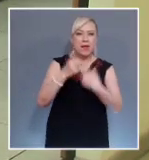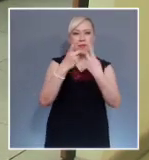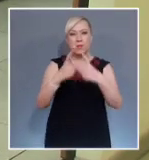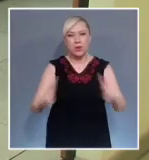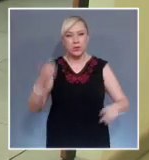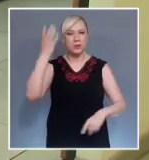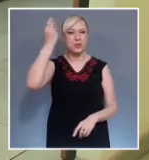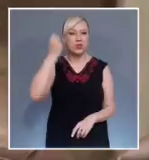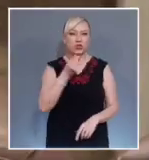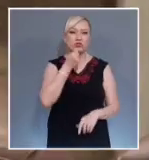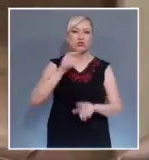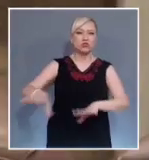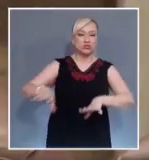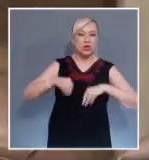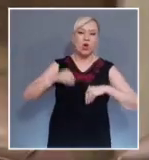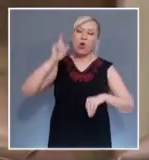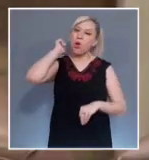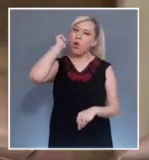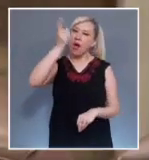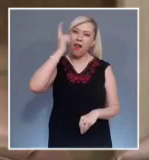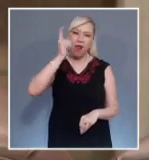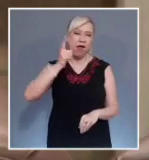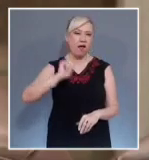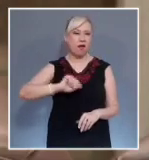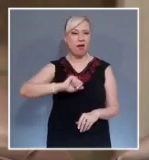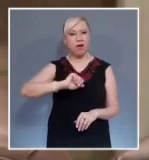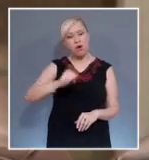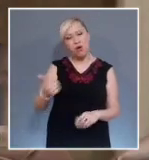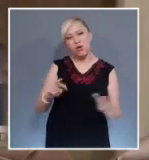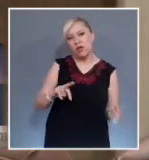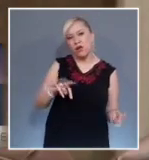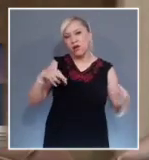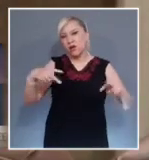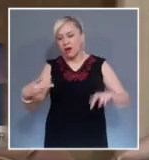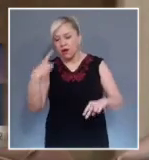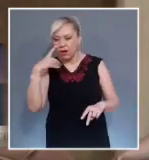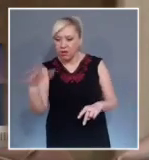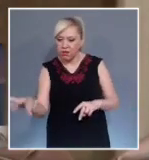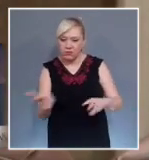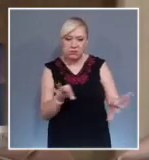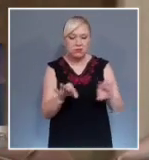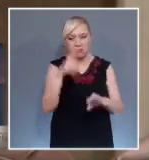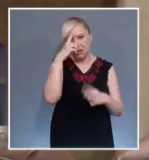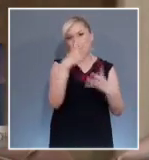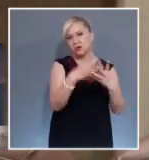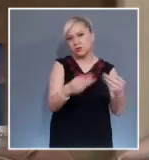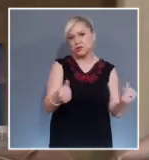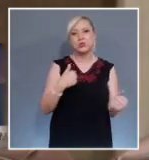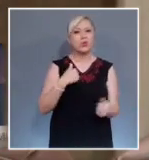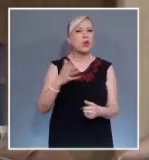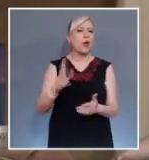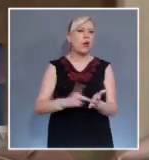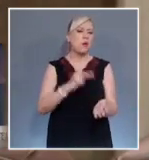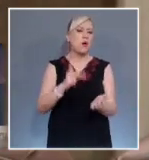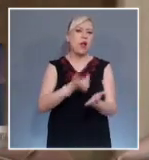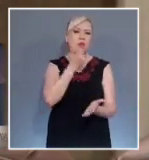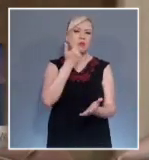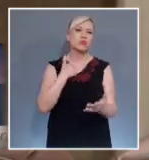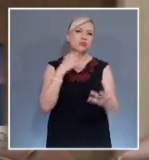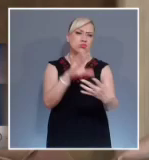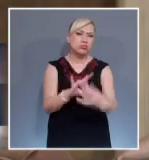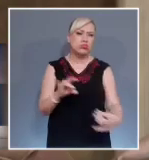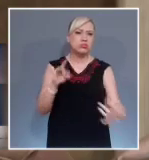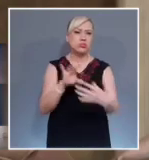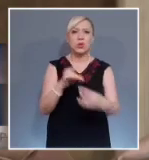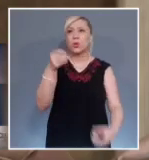procedimientos alternos porque si no como lo he señalado tus conferencias o en otras reuniones con jóvenes estudiantes es no va a haber juicios que alcancen